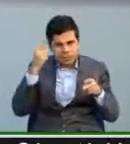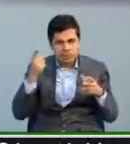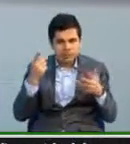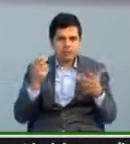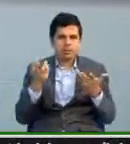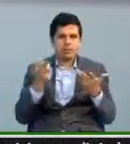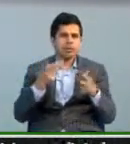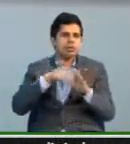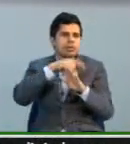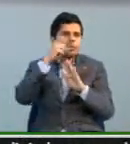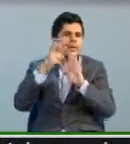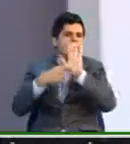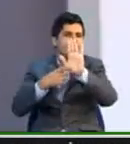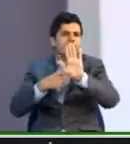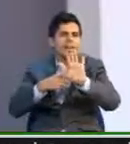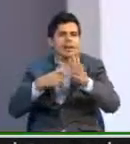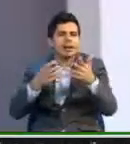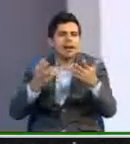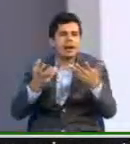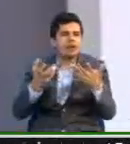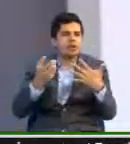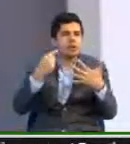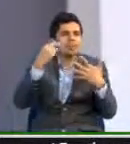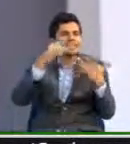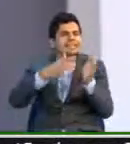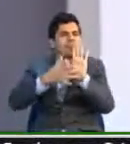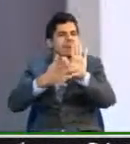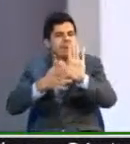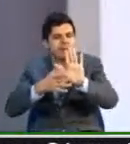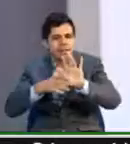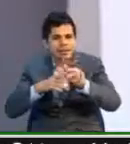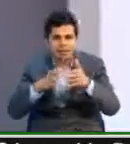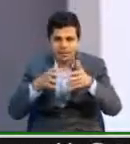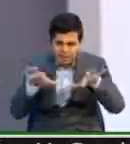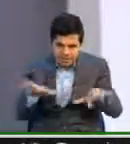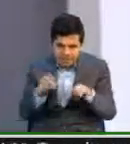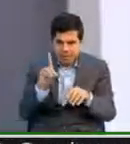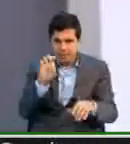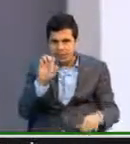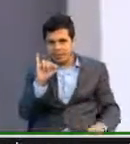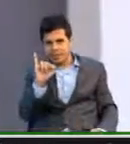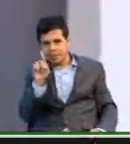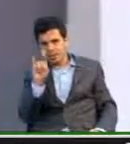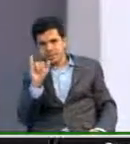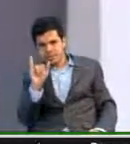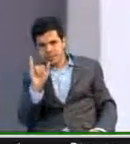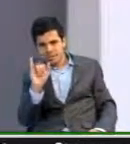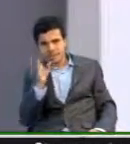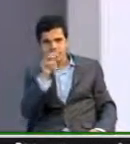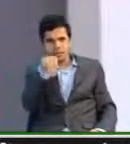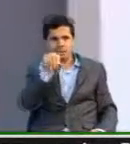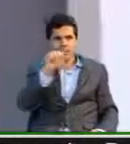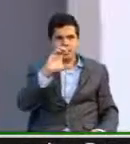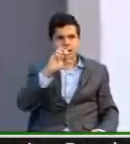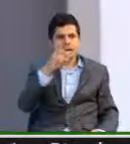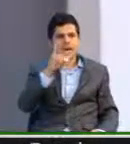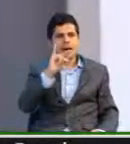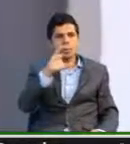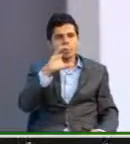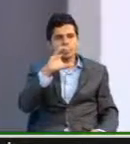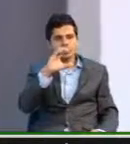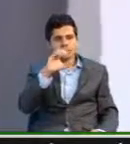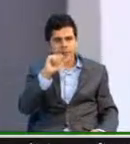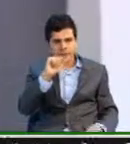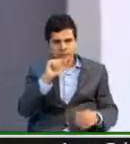tenemos que irnos a la práctica a ver cómo está. Reiteró la doctora Daisy Machuca, secretaria de Salud Municipal de Cúcuta, que quienes no